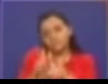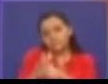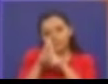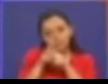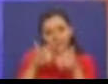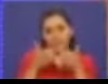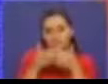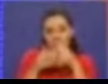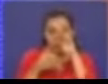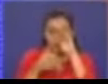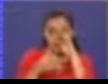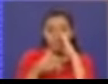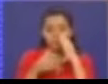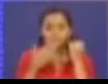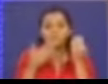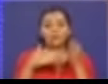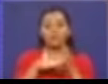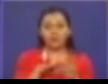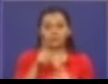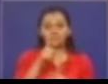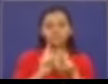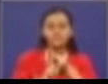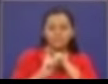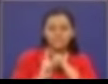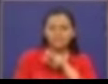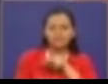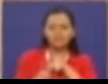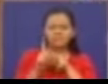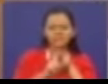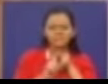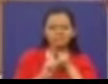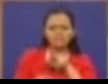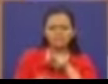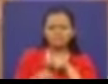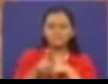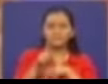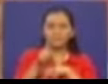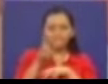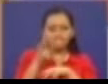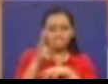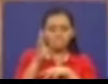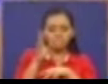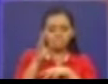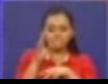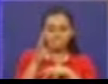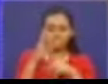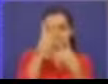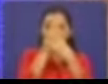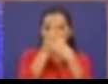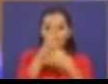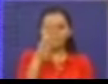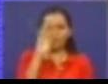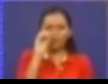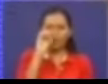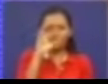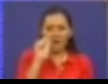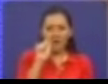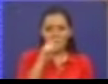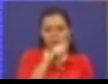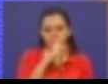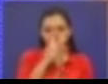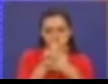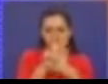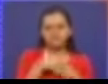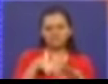resuelto. La captura de los prófugos de la Roca, ¿se acuerdan? Gracias a esta plataforma Soberanía logramos capturarlos a toditos.